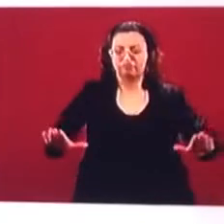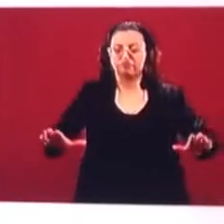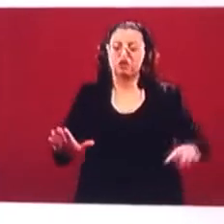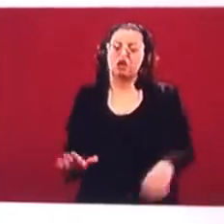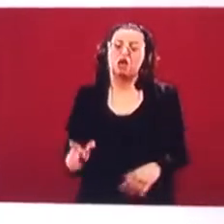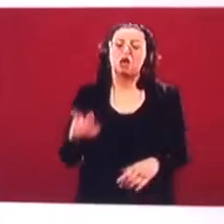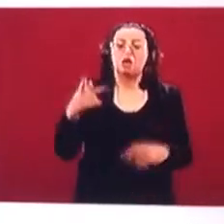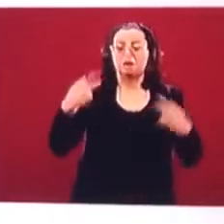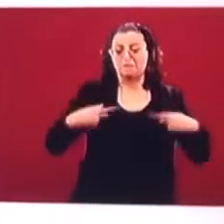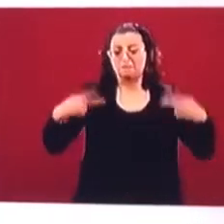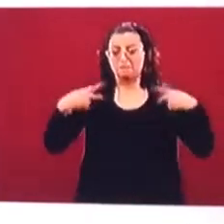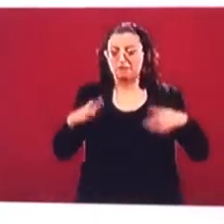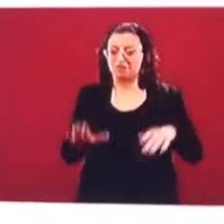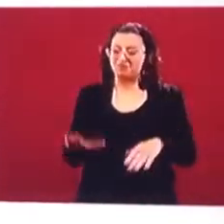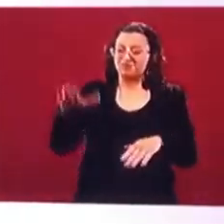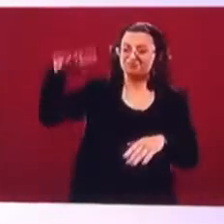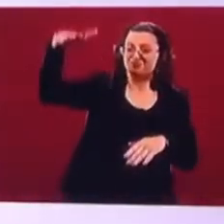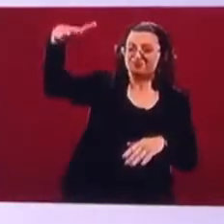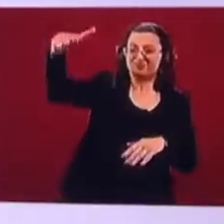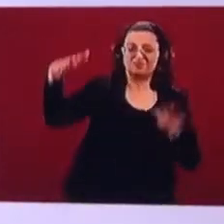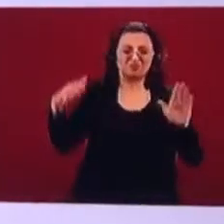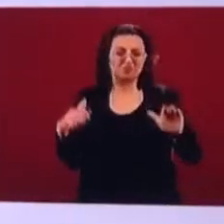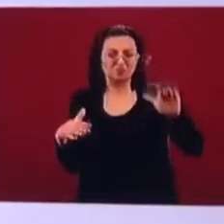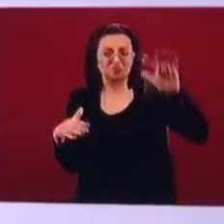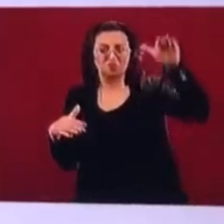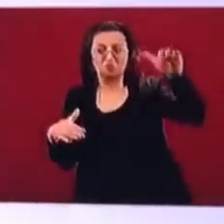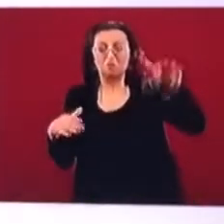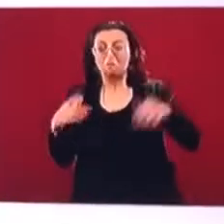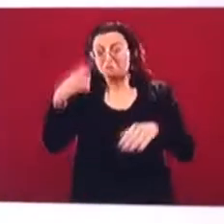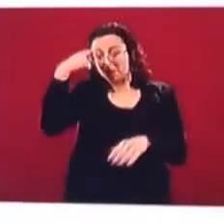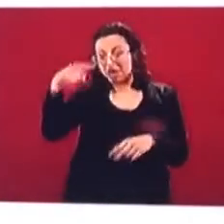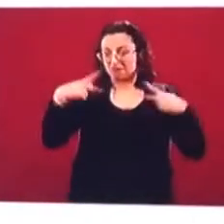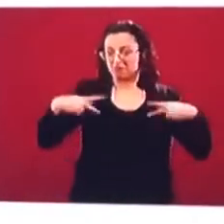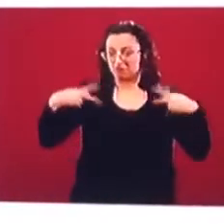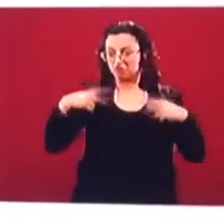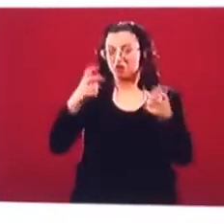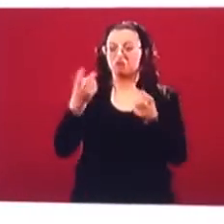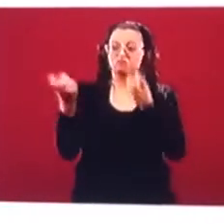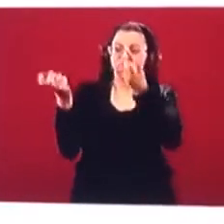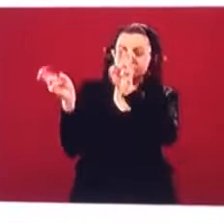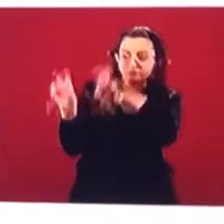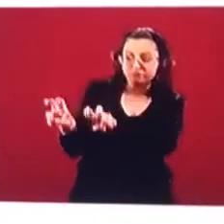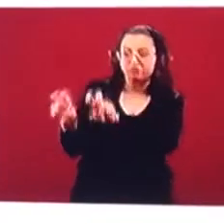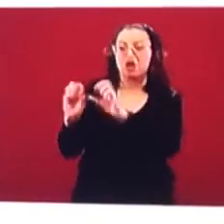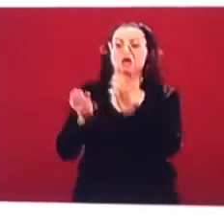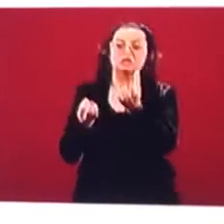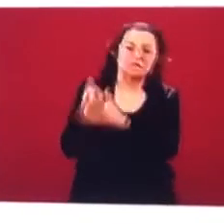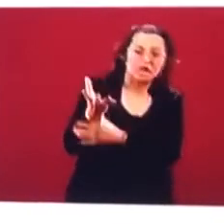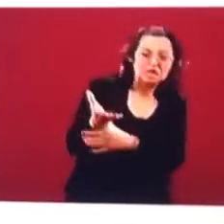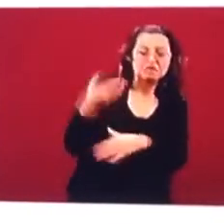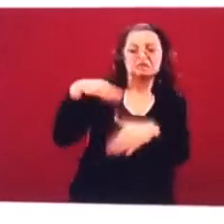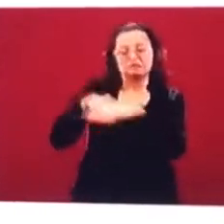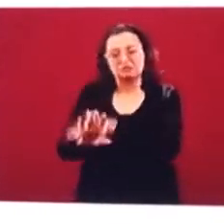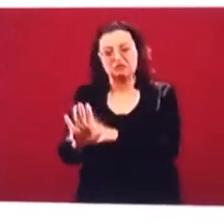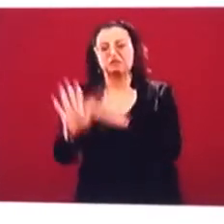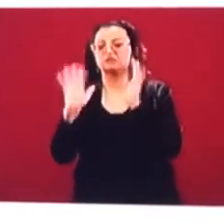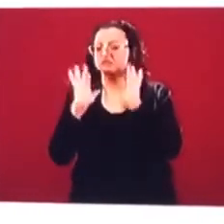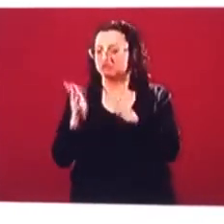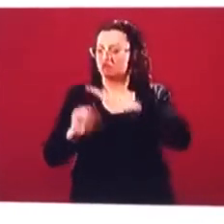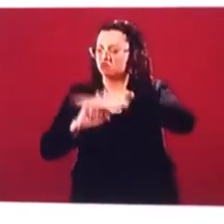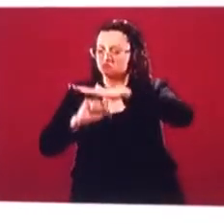la fotografía de Adela Micha que publicamos, en donde está ella de perfil ahí en la radio. En donde está ella de perfil, está pues, con